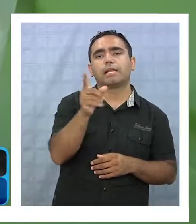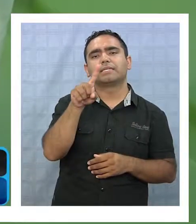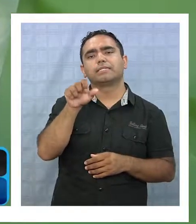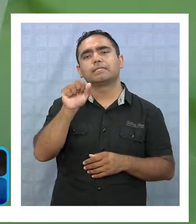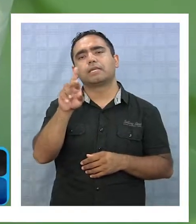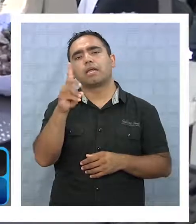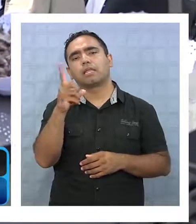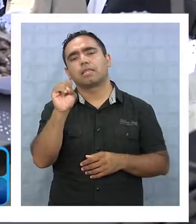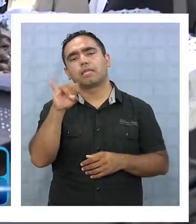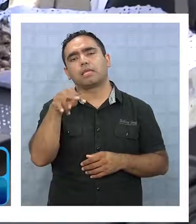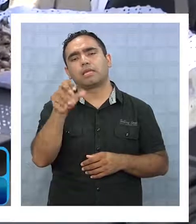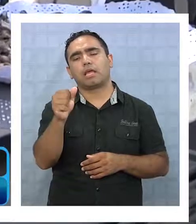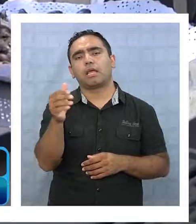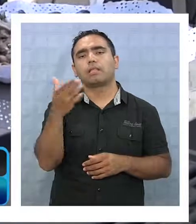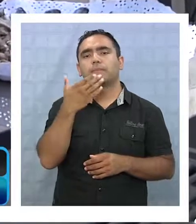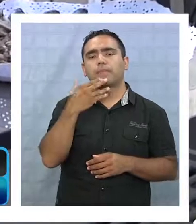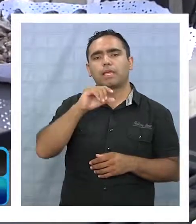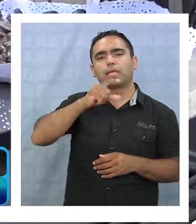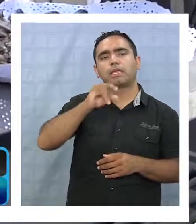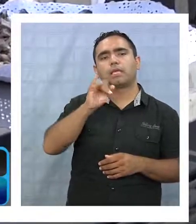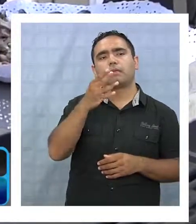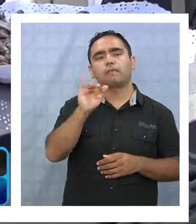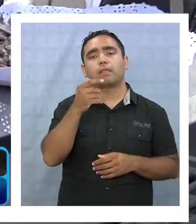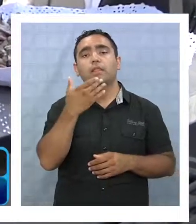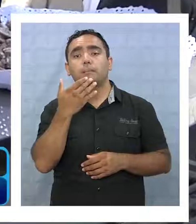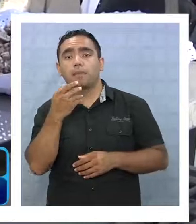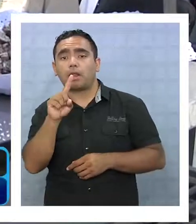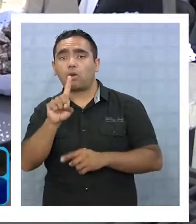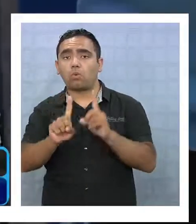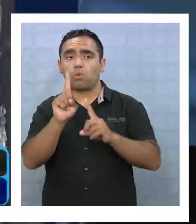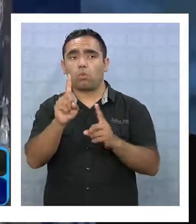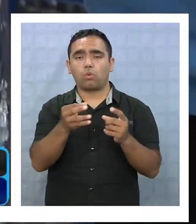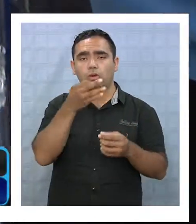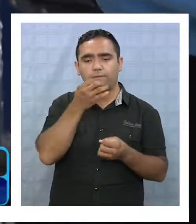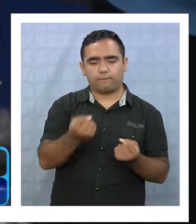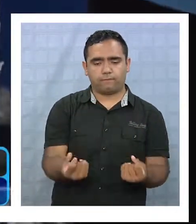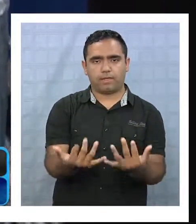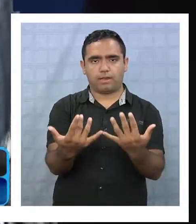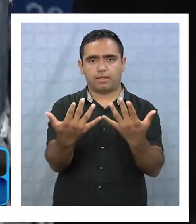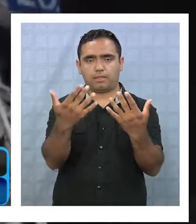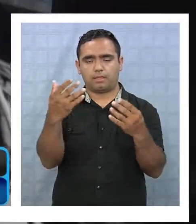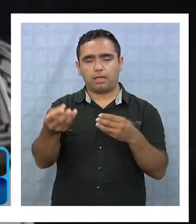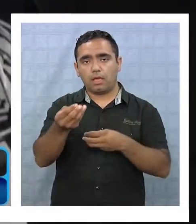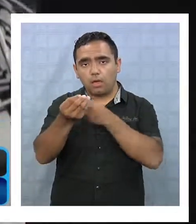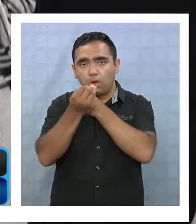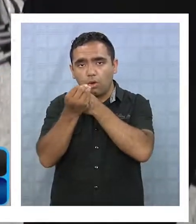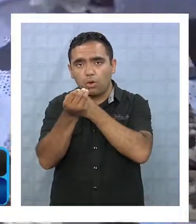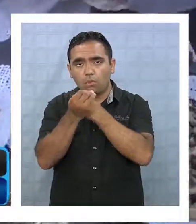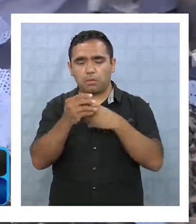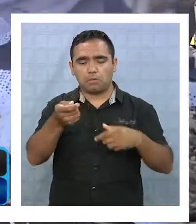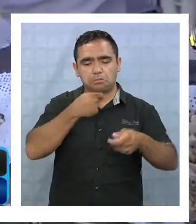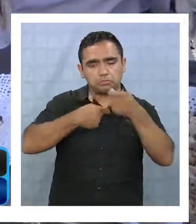anchoveta, jibia, incluso algunas algas, creando el hábito de incorporarlas a la dieta familiar.